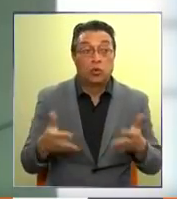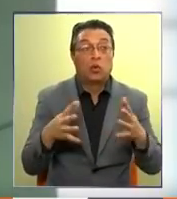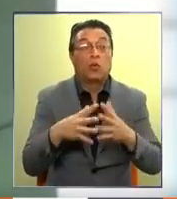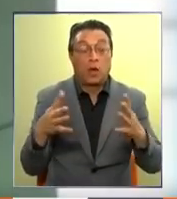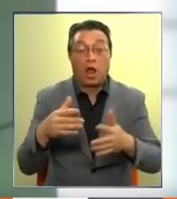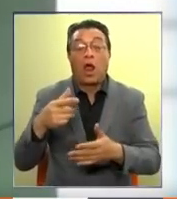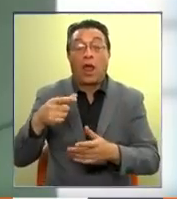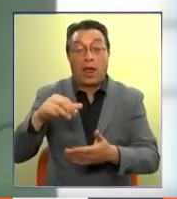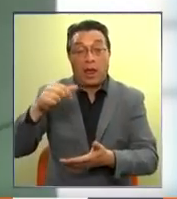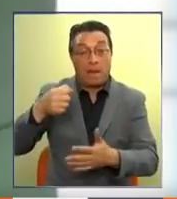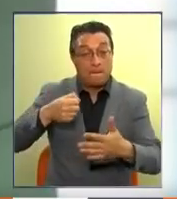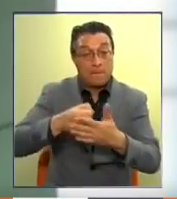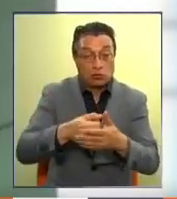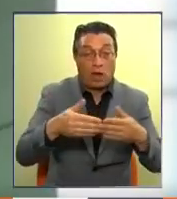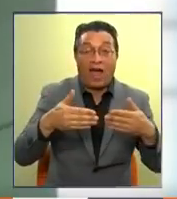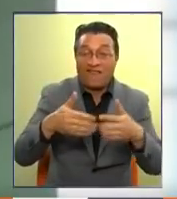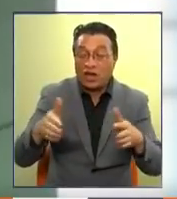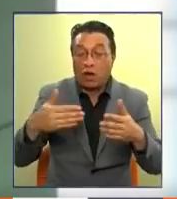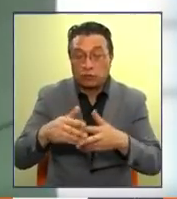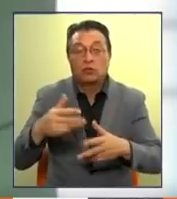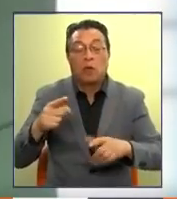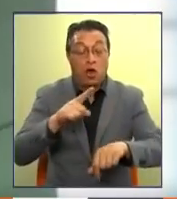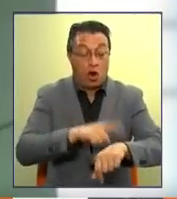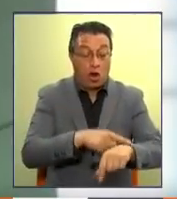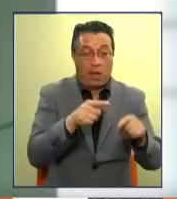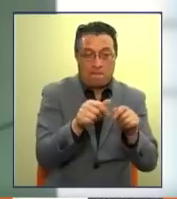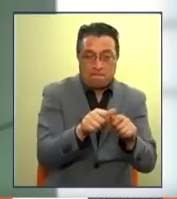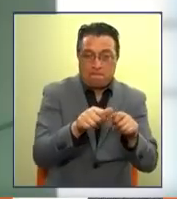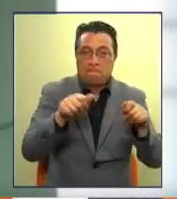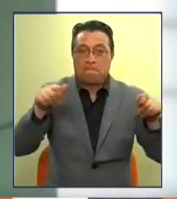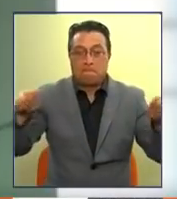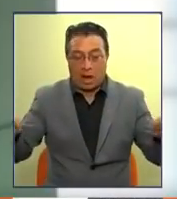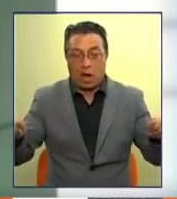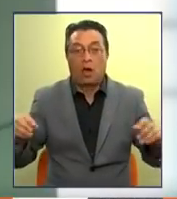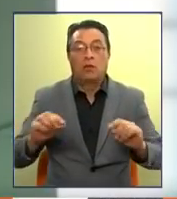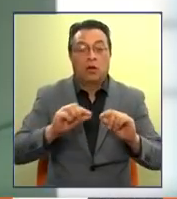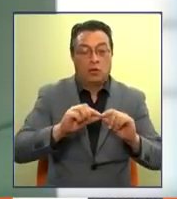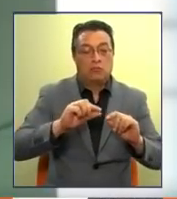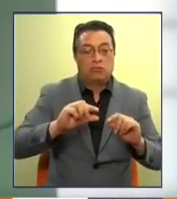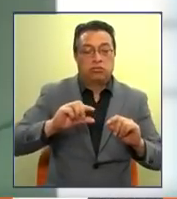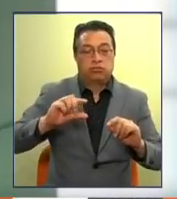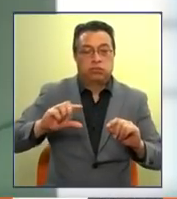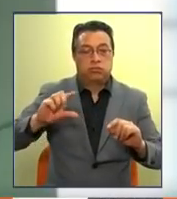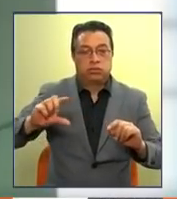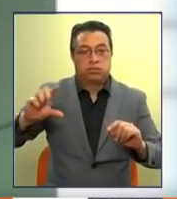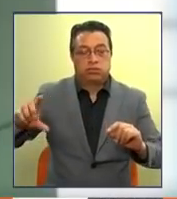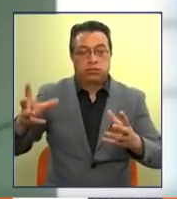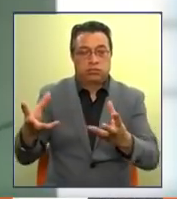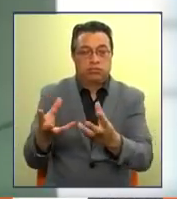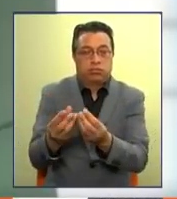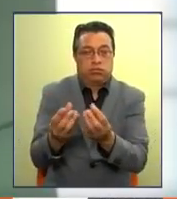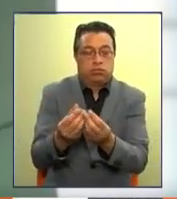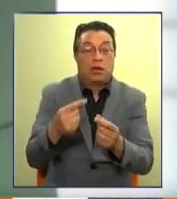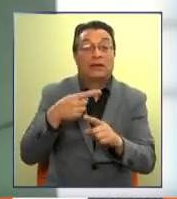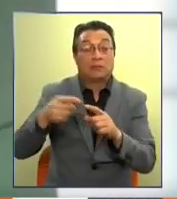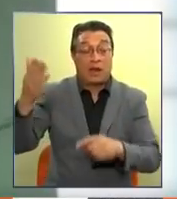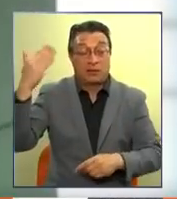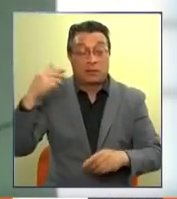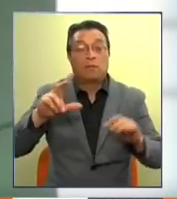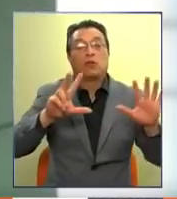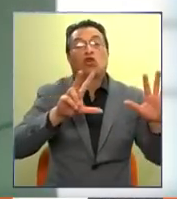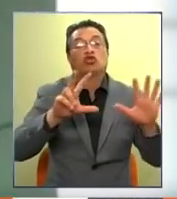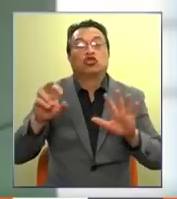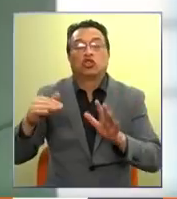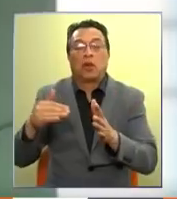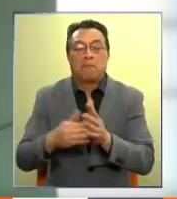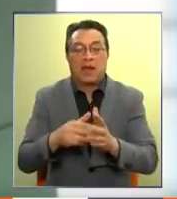estaciones, empieza a extenderse el horario de operación, también ha ido aumentando esa cifra y, por ejemplo, la semana pasada promediamos los 800 mil